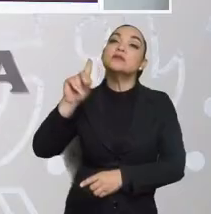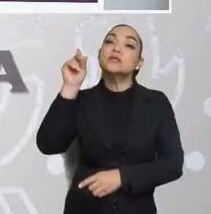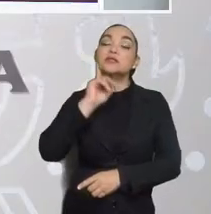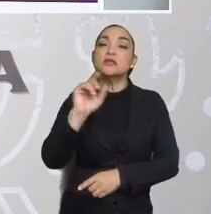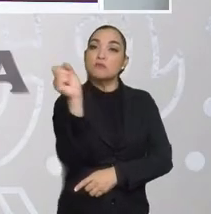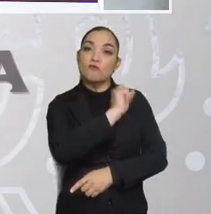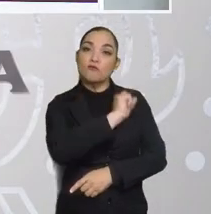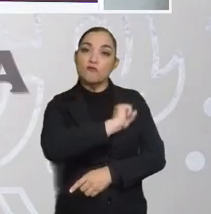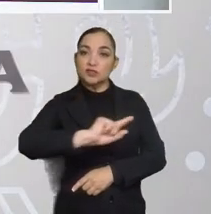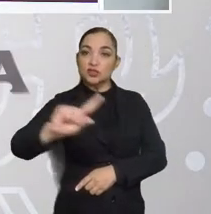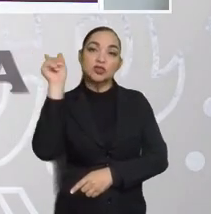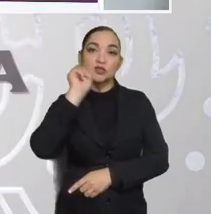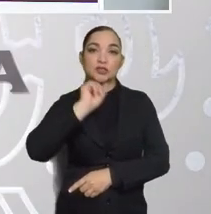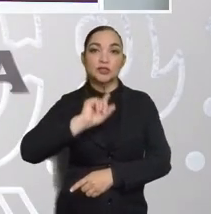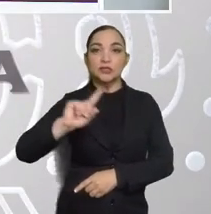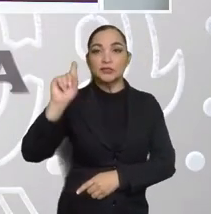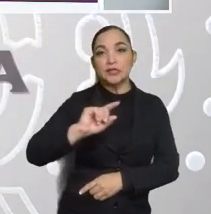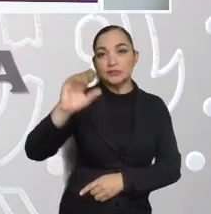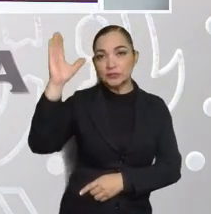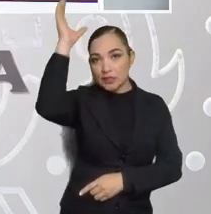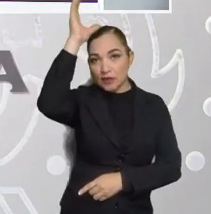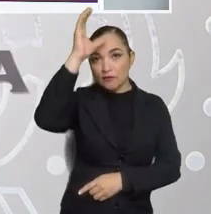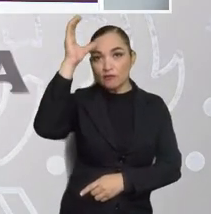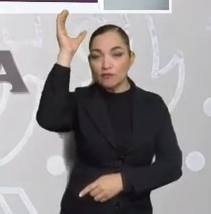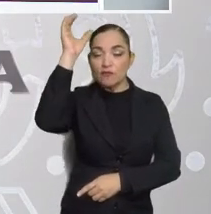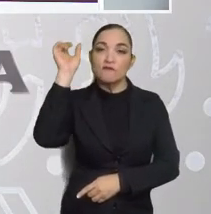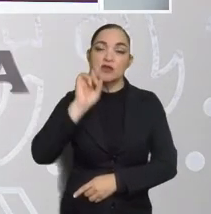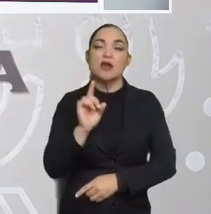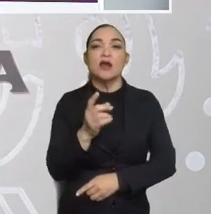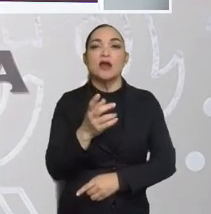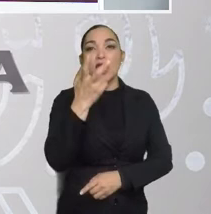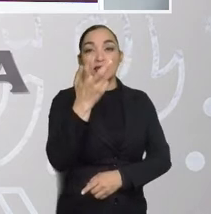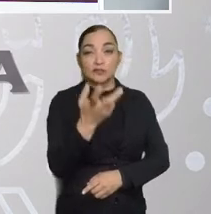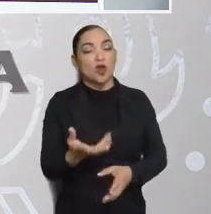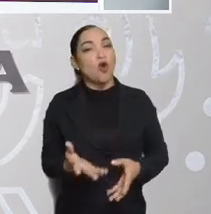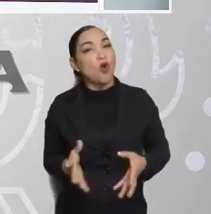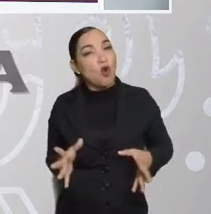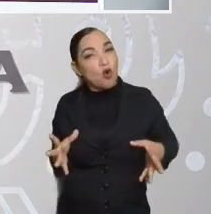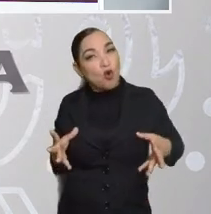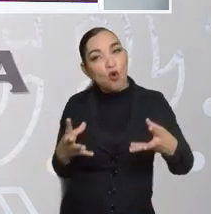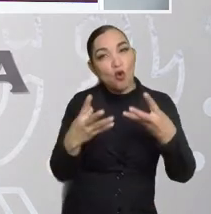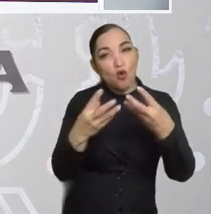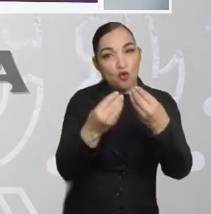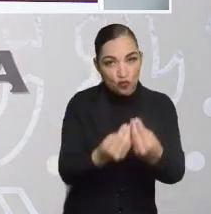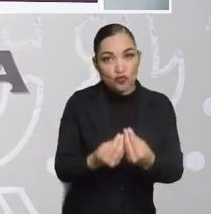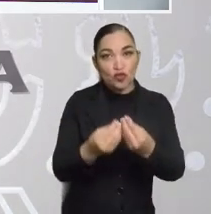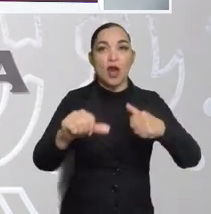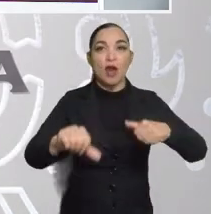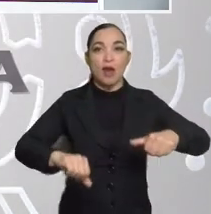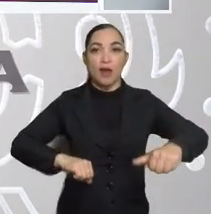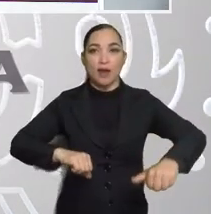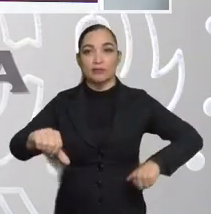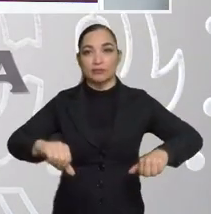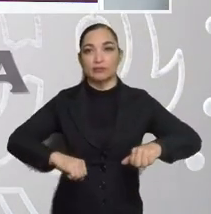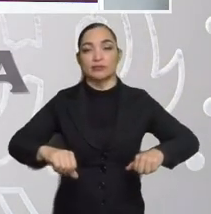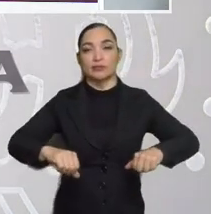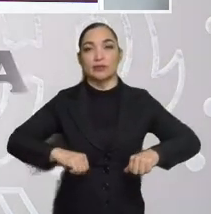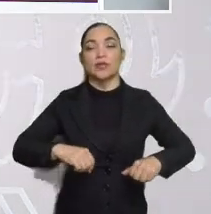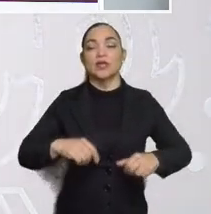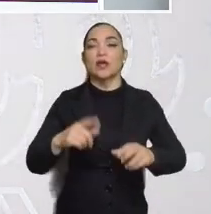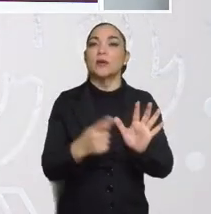se hizo un evento de reconocimiento. Esto iba acompañado y va acompañado de una actividad que es una